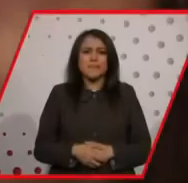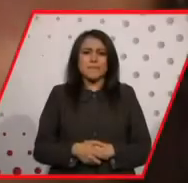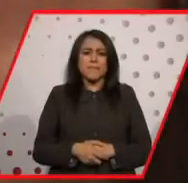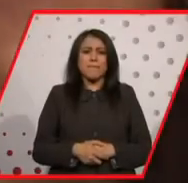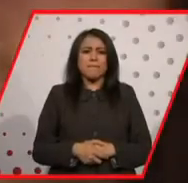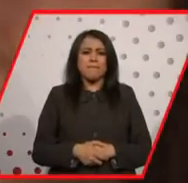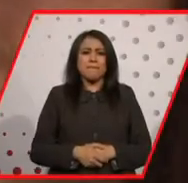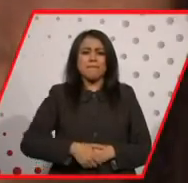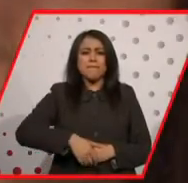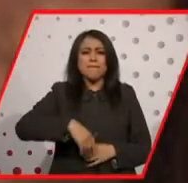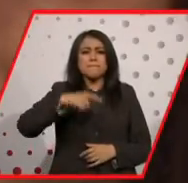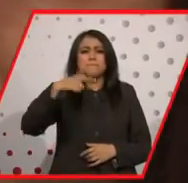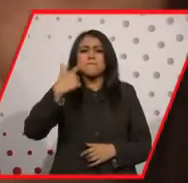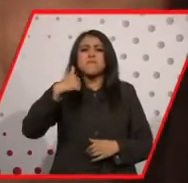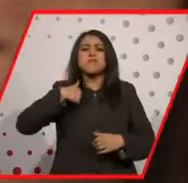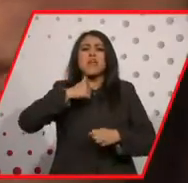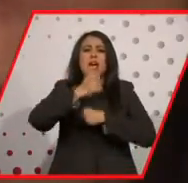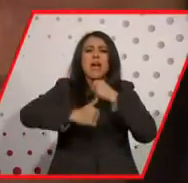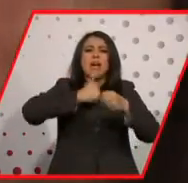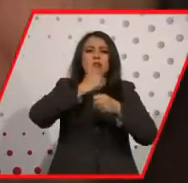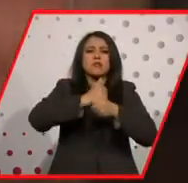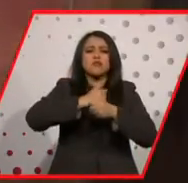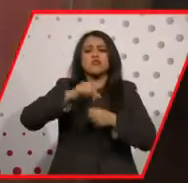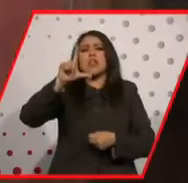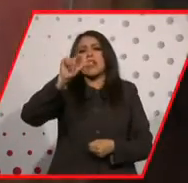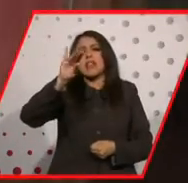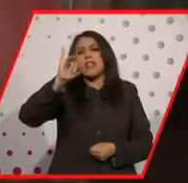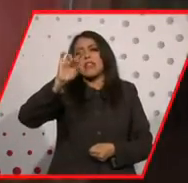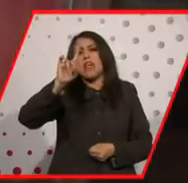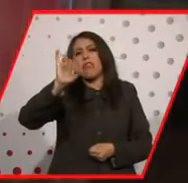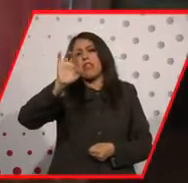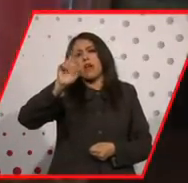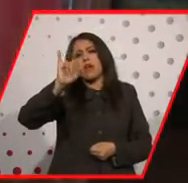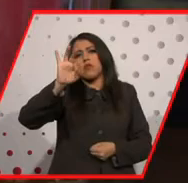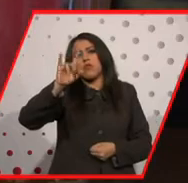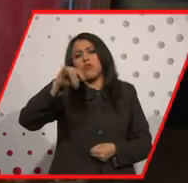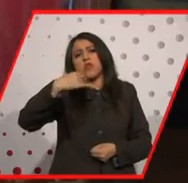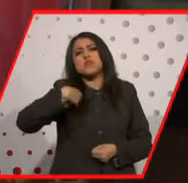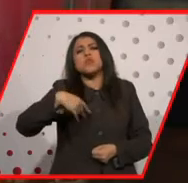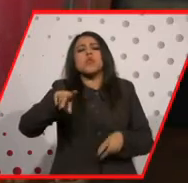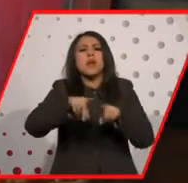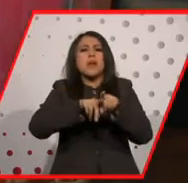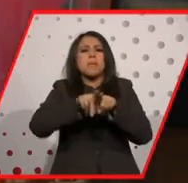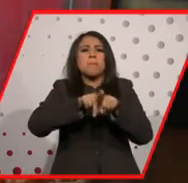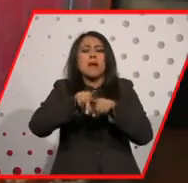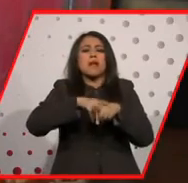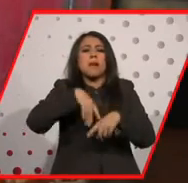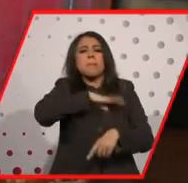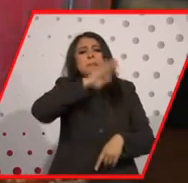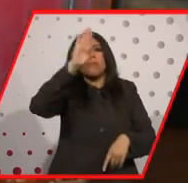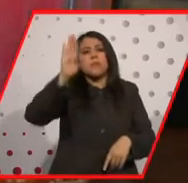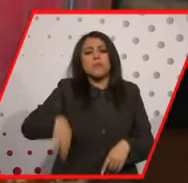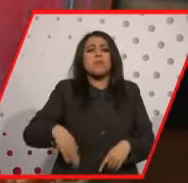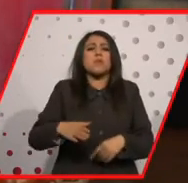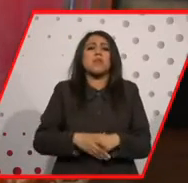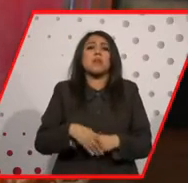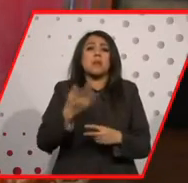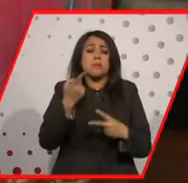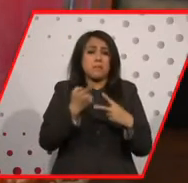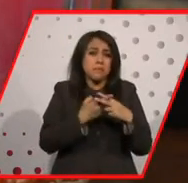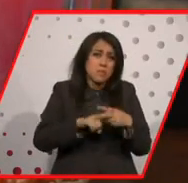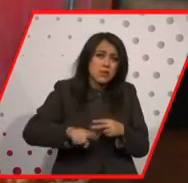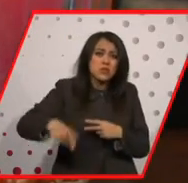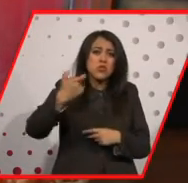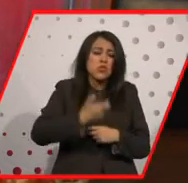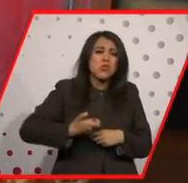Hace 11 años, la señora Lidia Trejo adquirió paquetes funerarios por el fallecimiento inesperado de su hermana, pero el costo inicial de ese servicio no